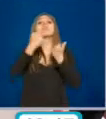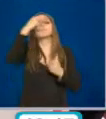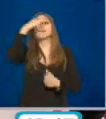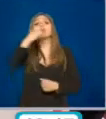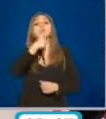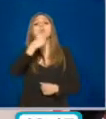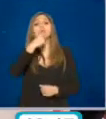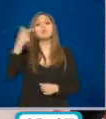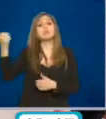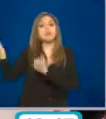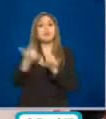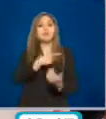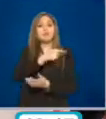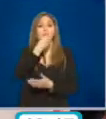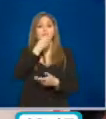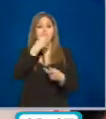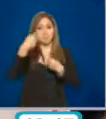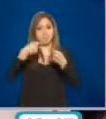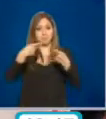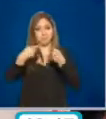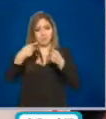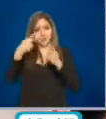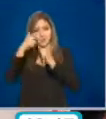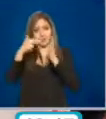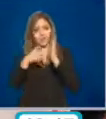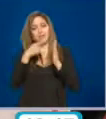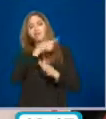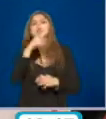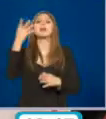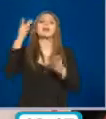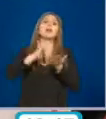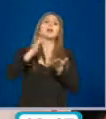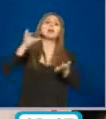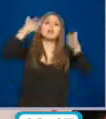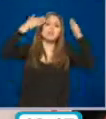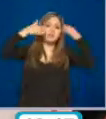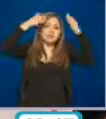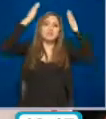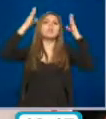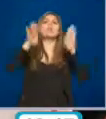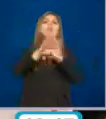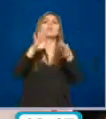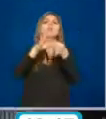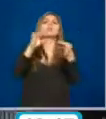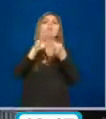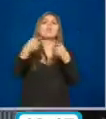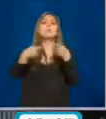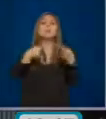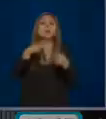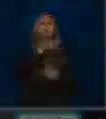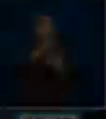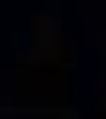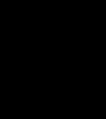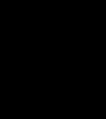compartirnos esta receta. Gracias, Chef Lorena, Gracias, Kika, a ustedes. por decirnos cómo se hace y Gracias. cómo se Sí, blanquean riquísimo. estas verduras. Muchas gracias.